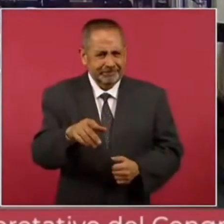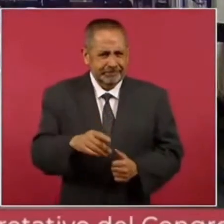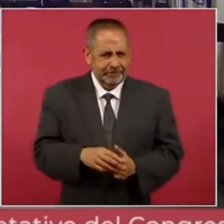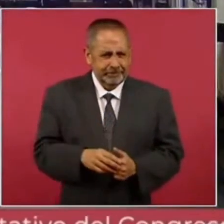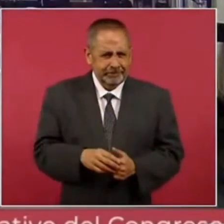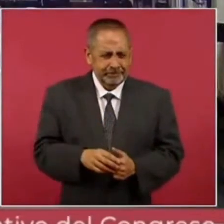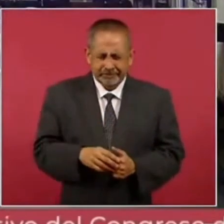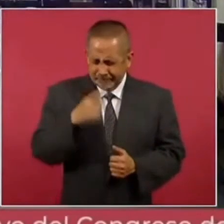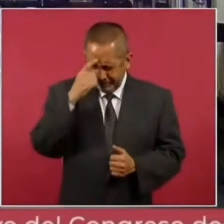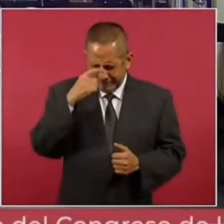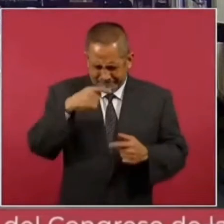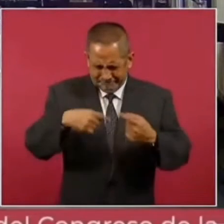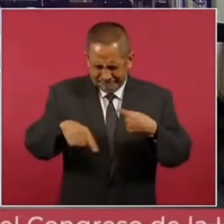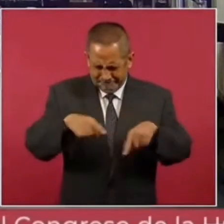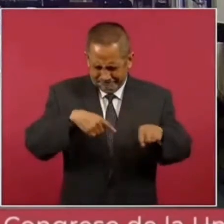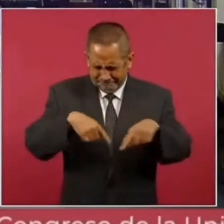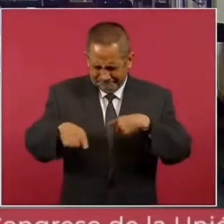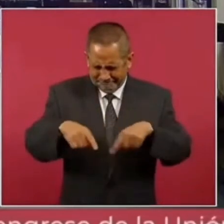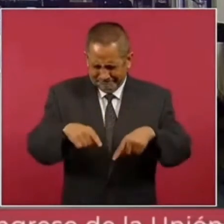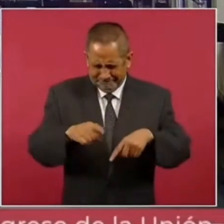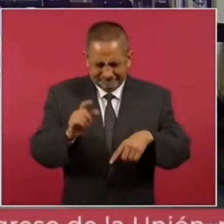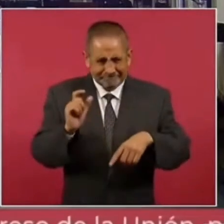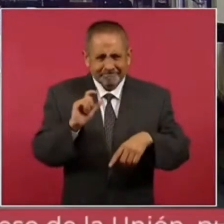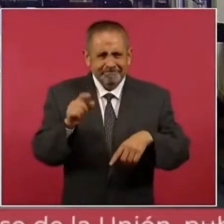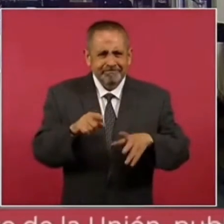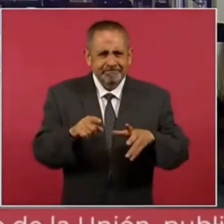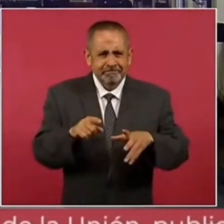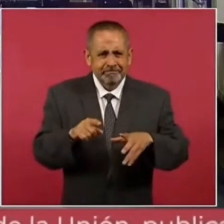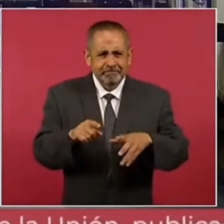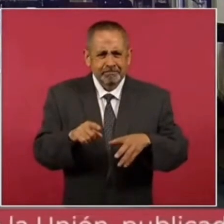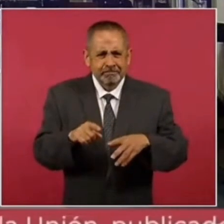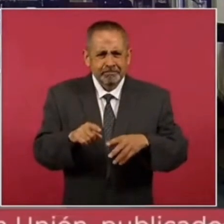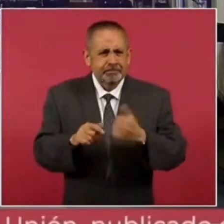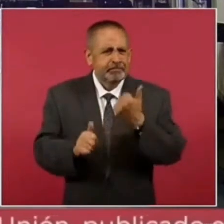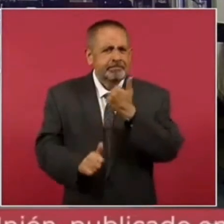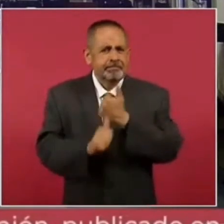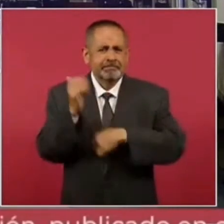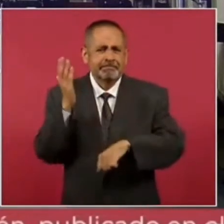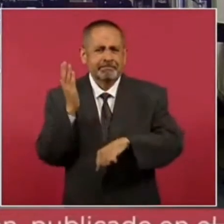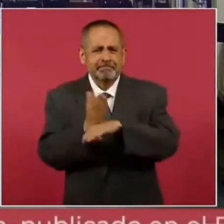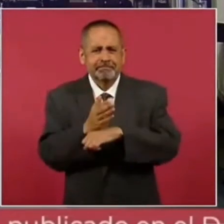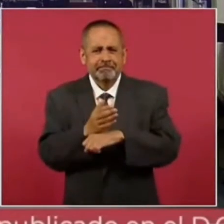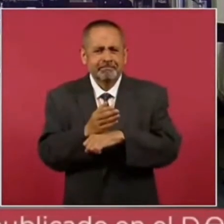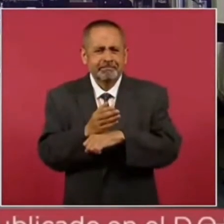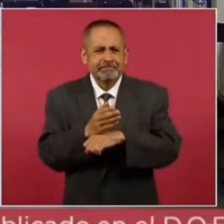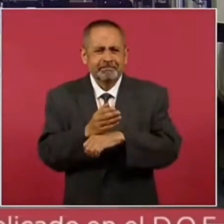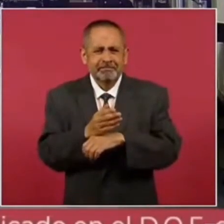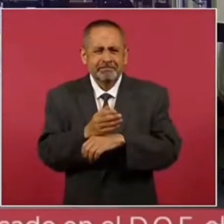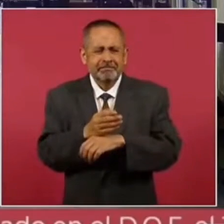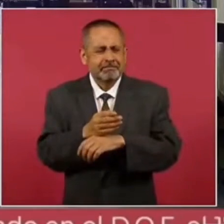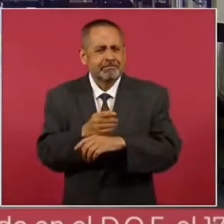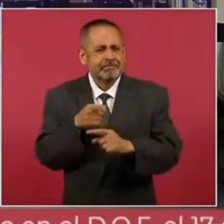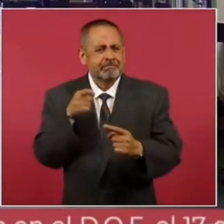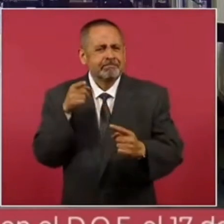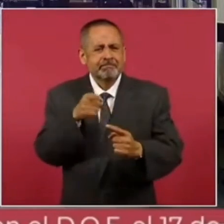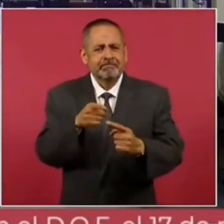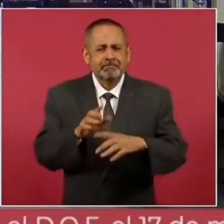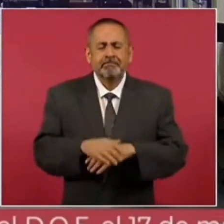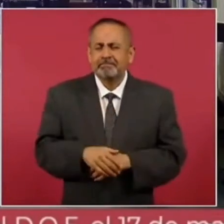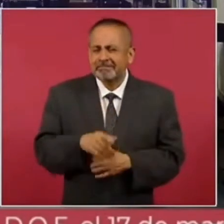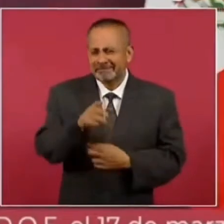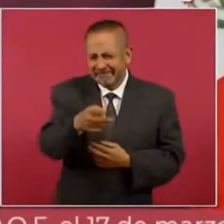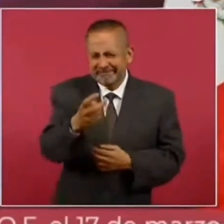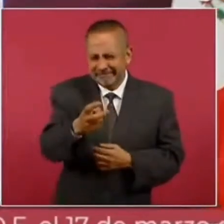en el fútbol cuando están tirando los penaltis? ¿Muerte qué? Muerte súbita.